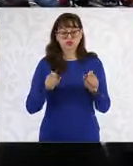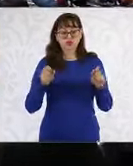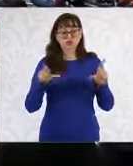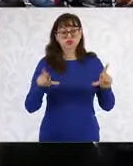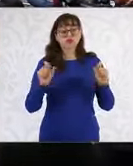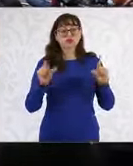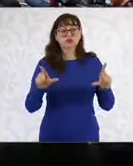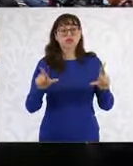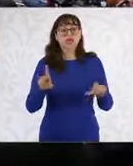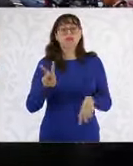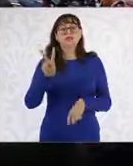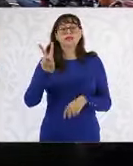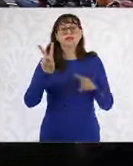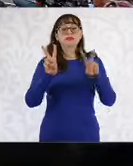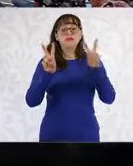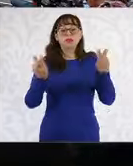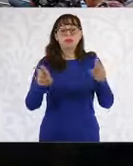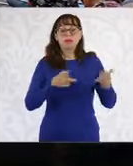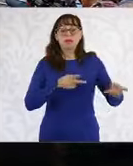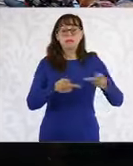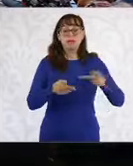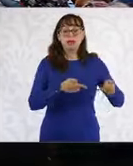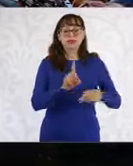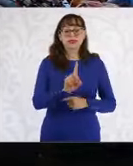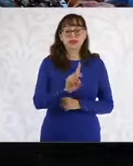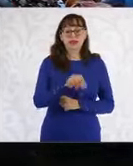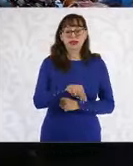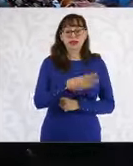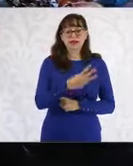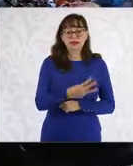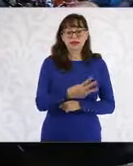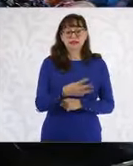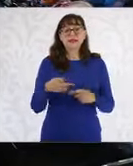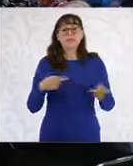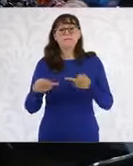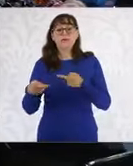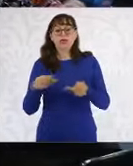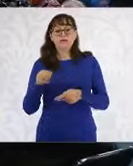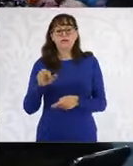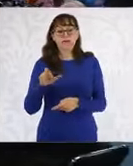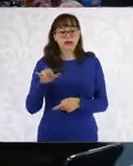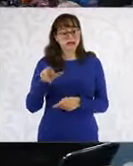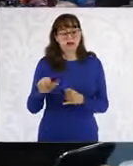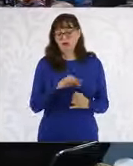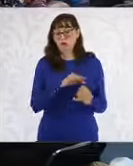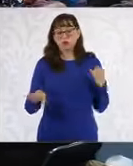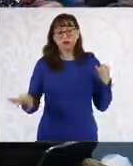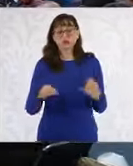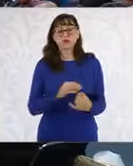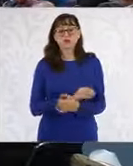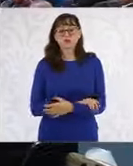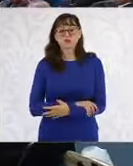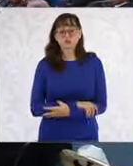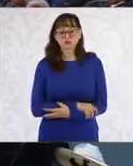sobre Plan DN3 y Plan Marina. Cerramos el día de hoy. Muchas gracias.